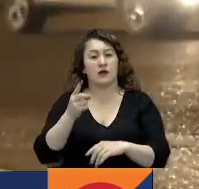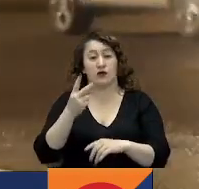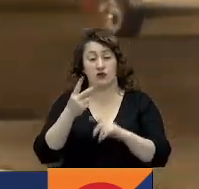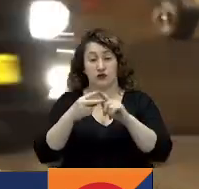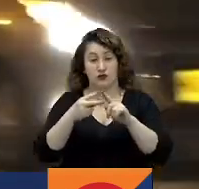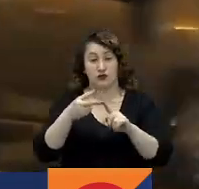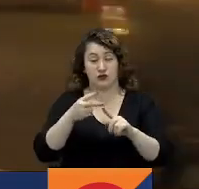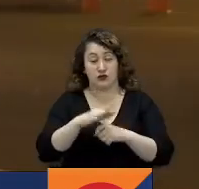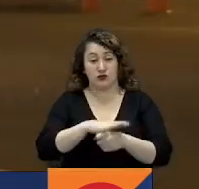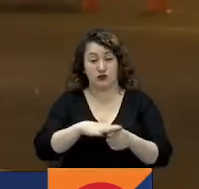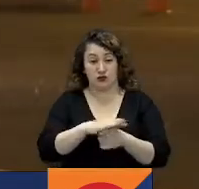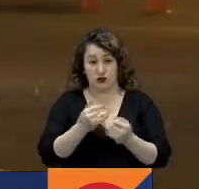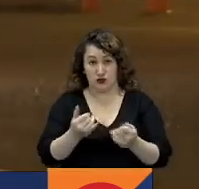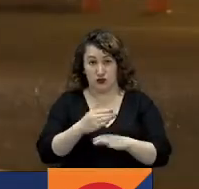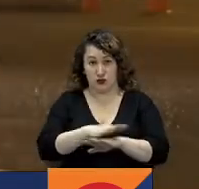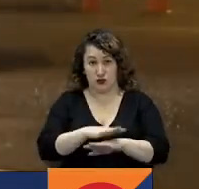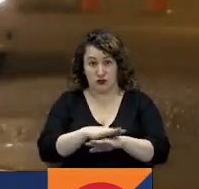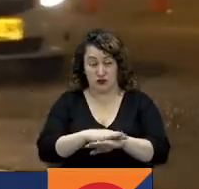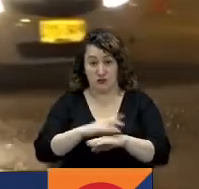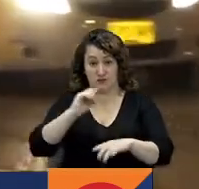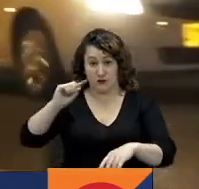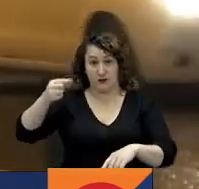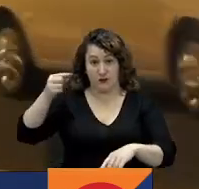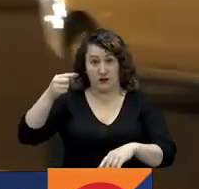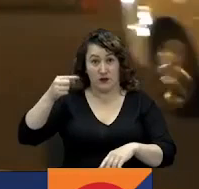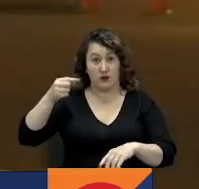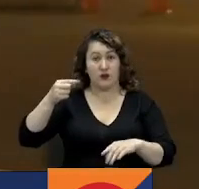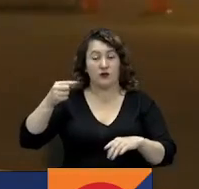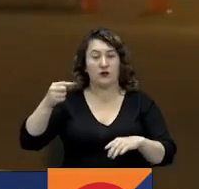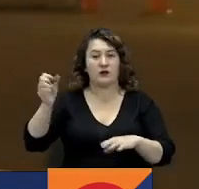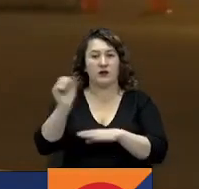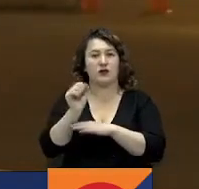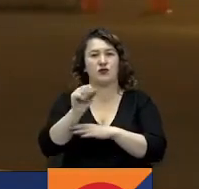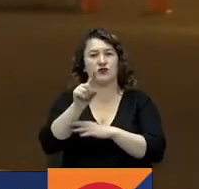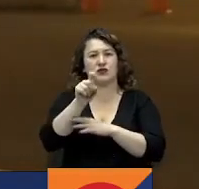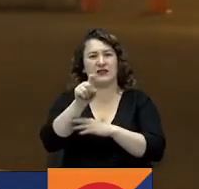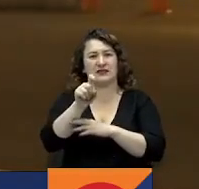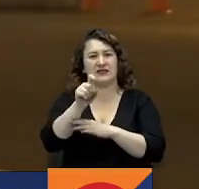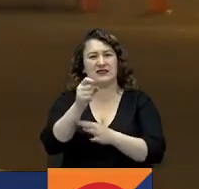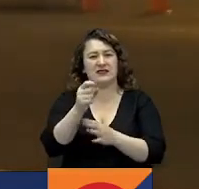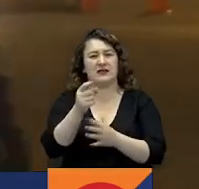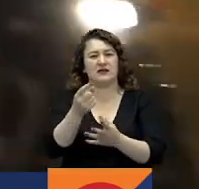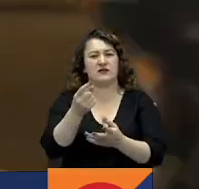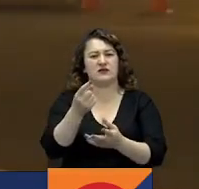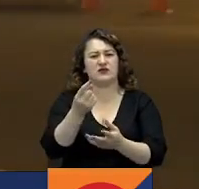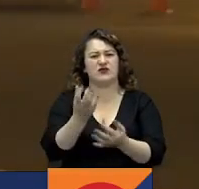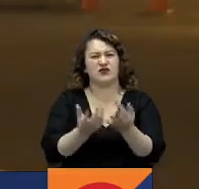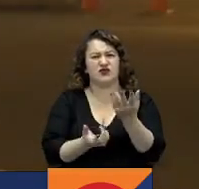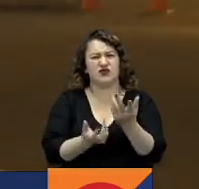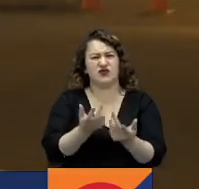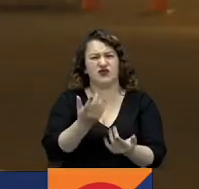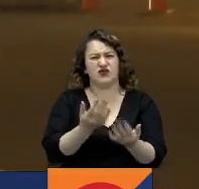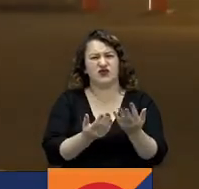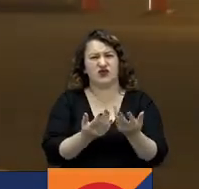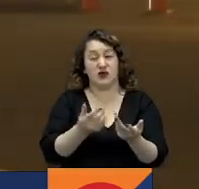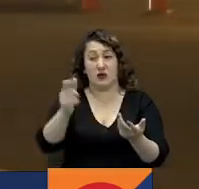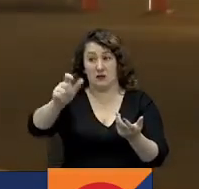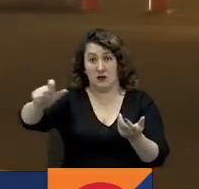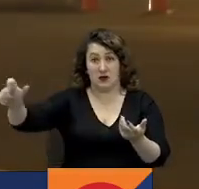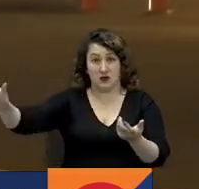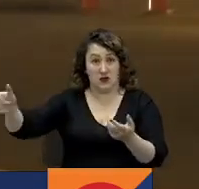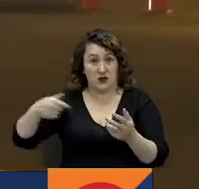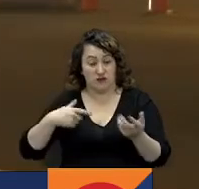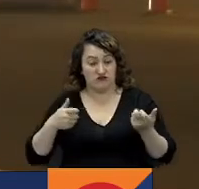ocurrieron esta tarde. Y fue la incineración de 6 vehículos, entre ellos de servicio público, donde desconocidos hicieron bajar a